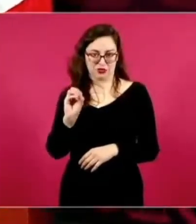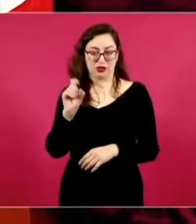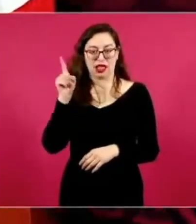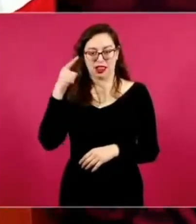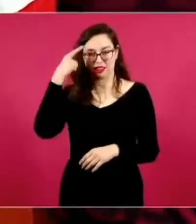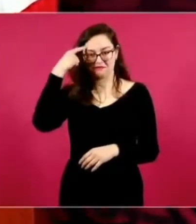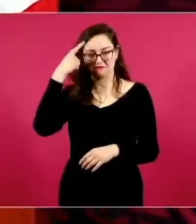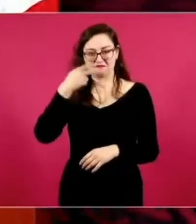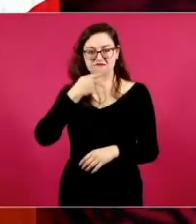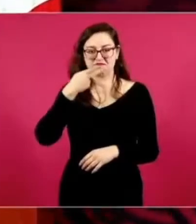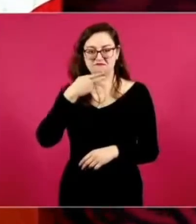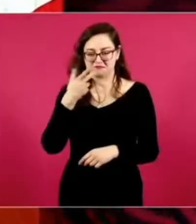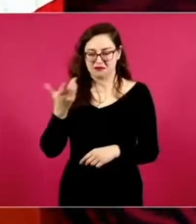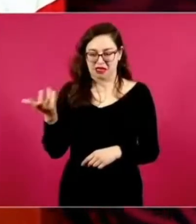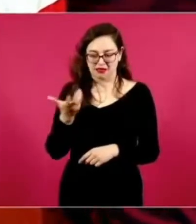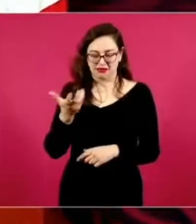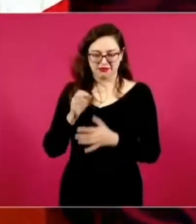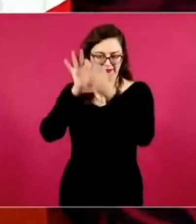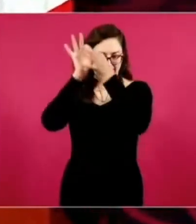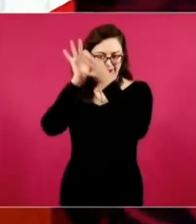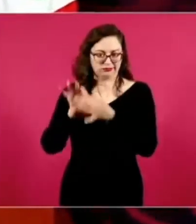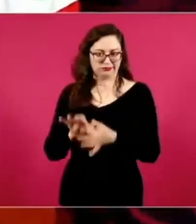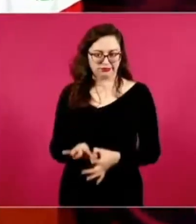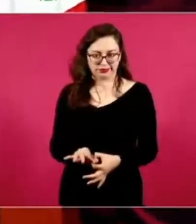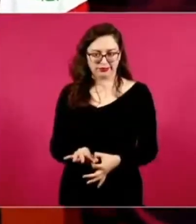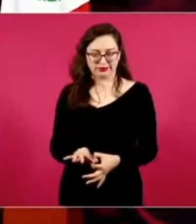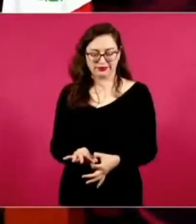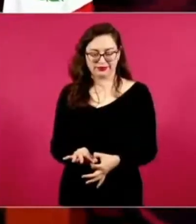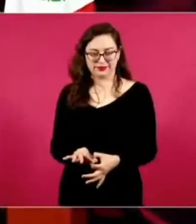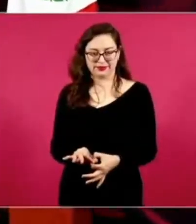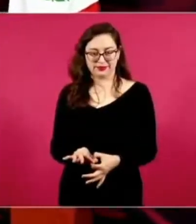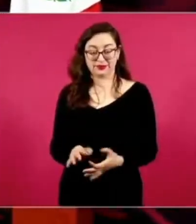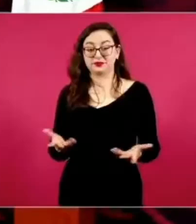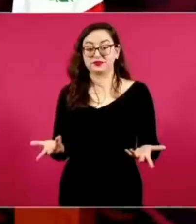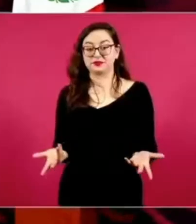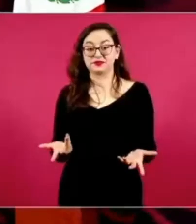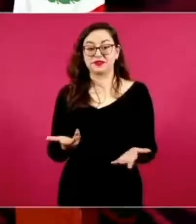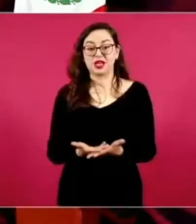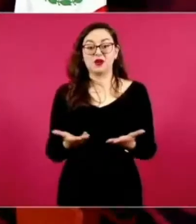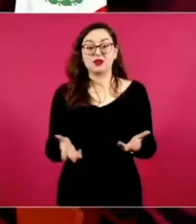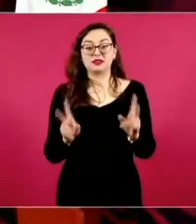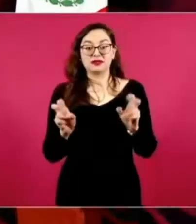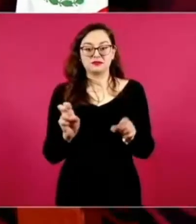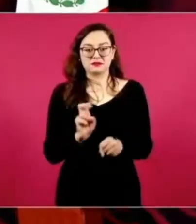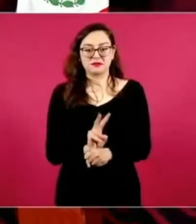Ahora, por ejemplo, en el caso de Venezuela,